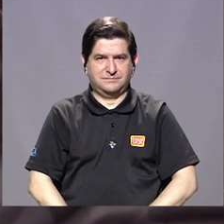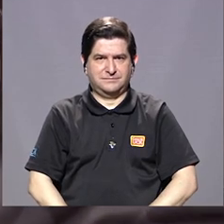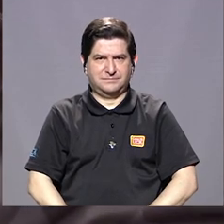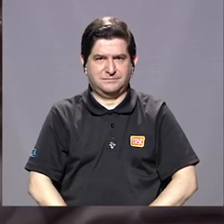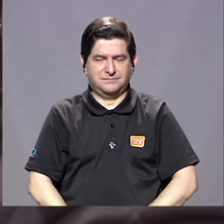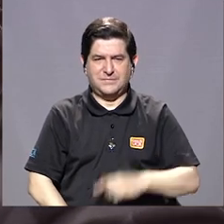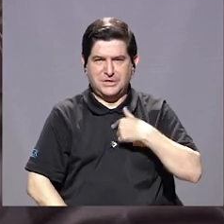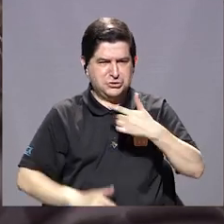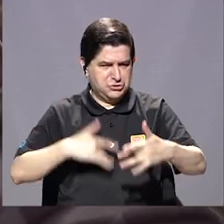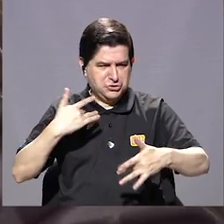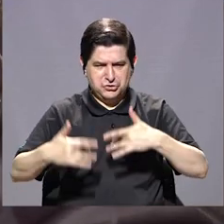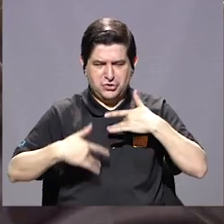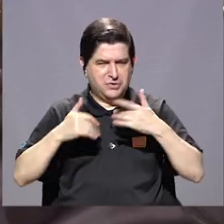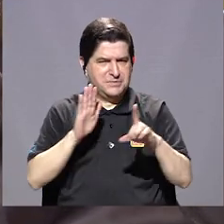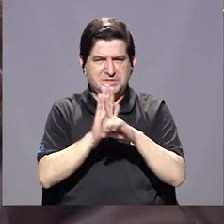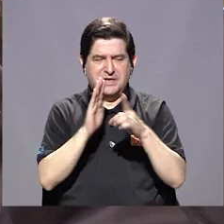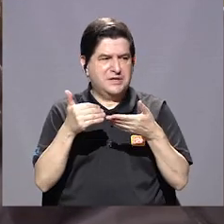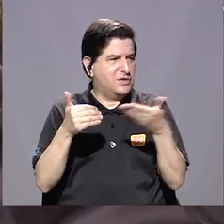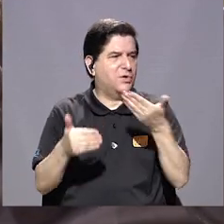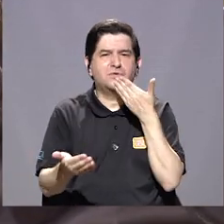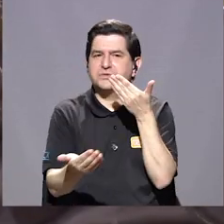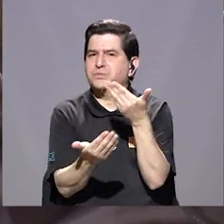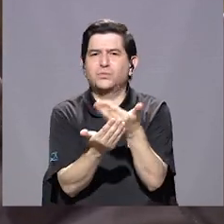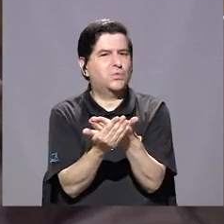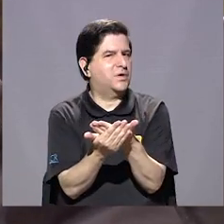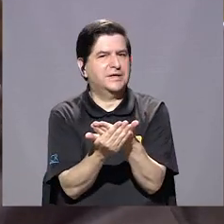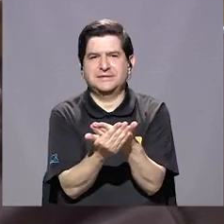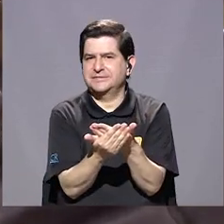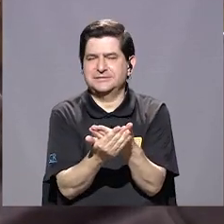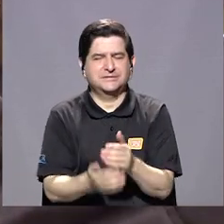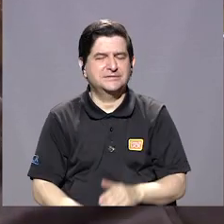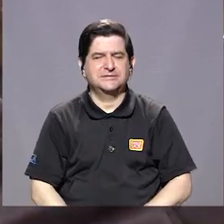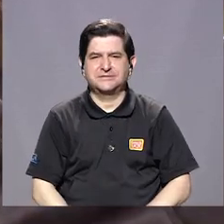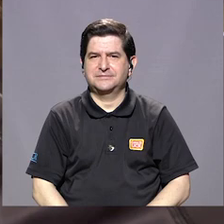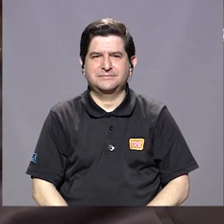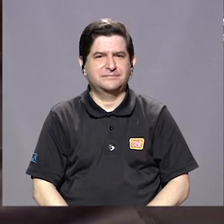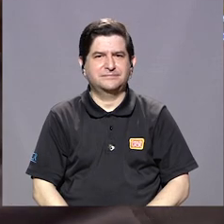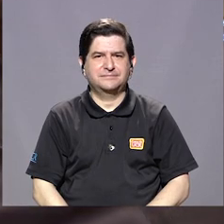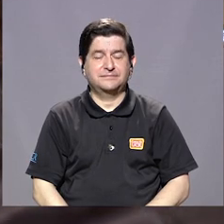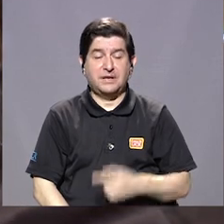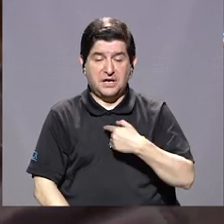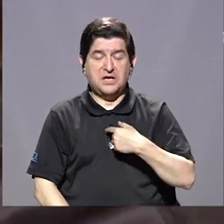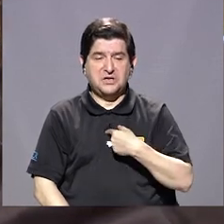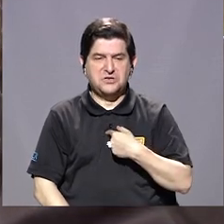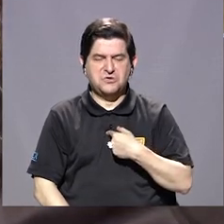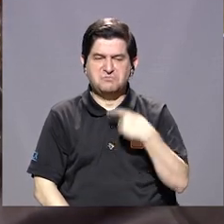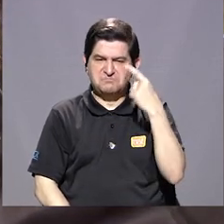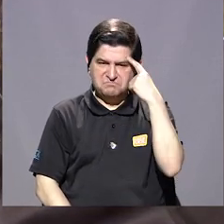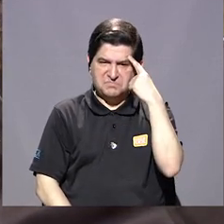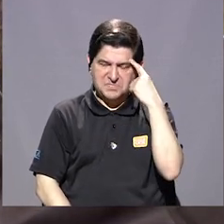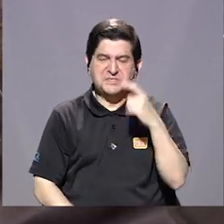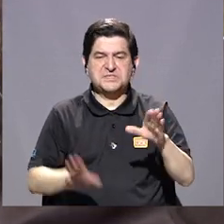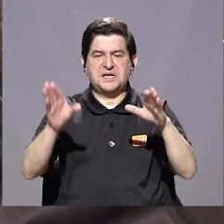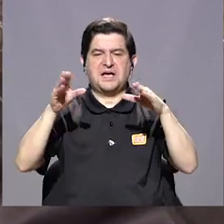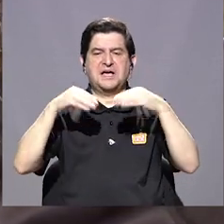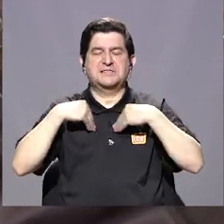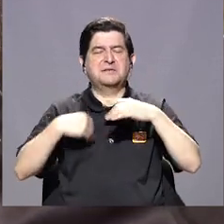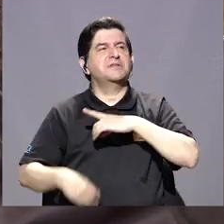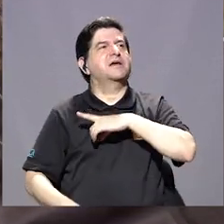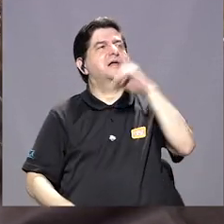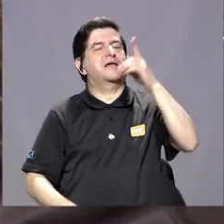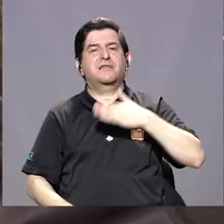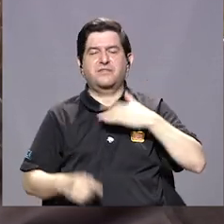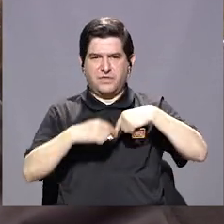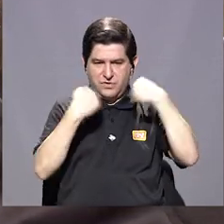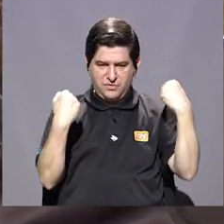No me sentía merecedora de cosas buenas. Y fue cuando me di la oportunidad de aceptar a Dios en mi corazón, que estaba con